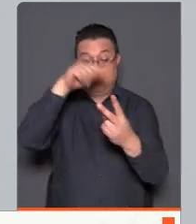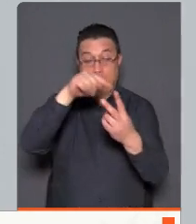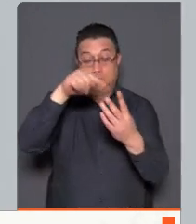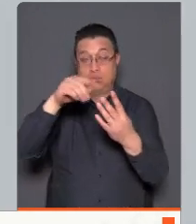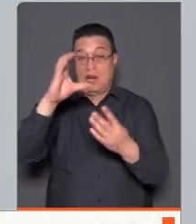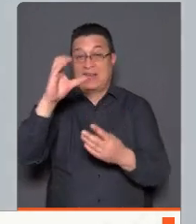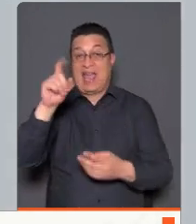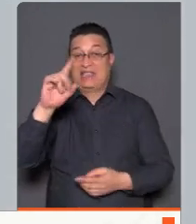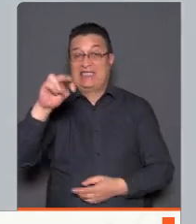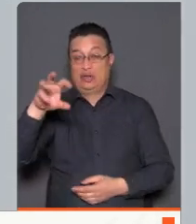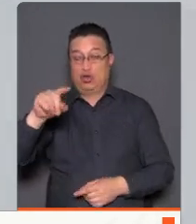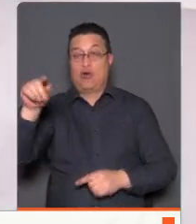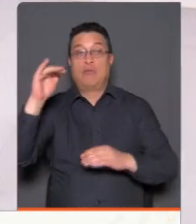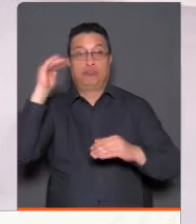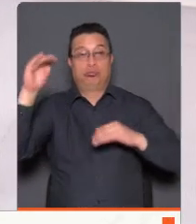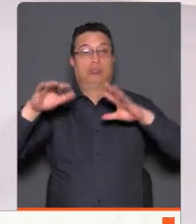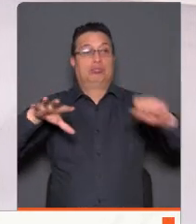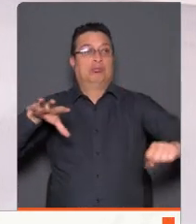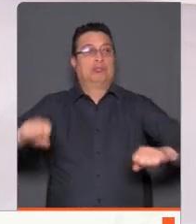casino.